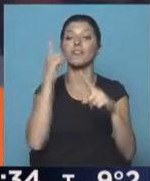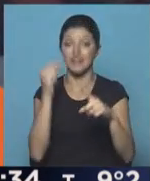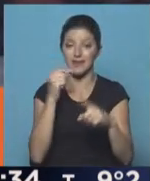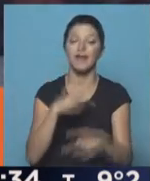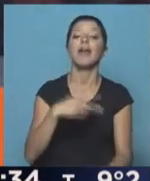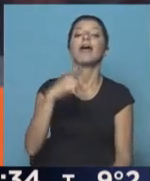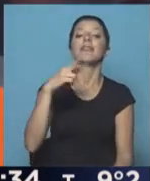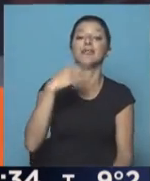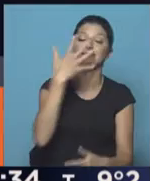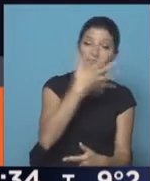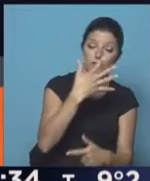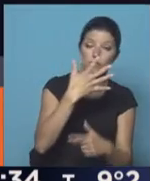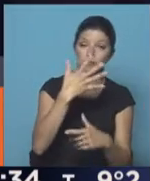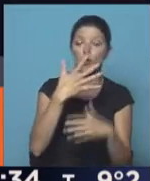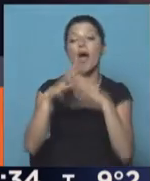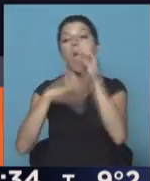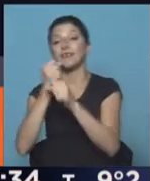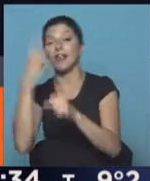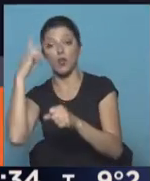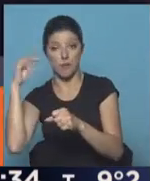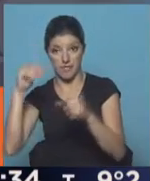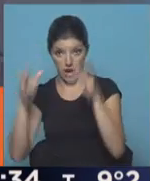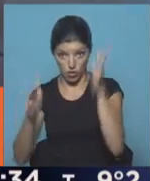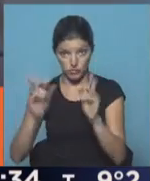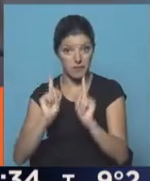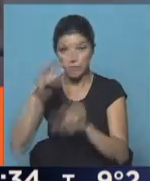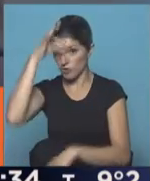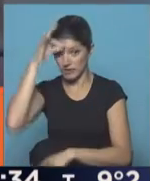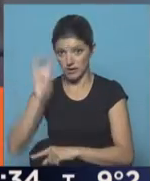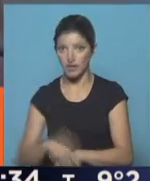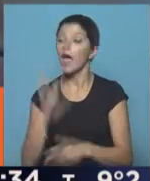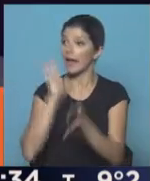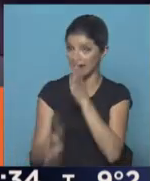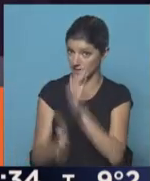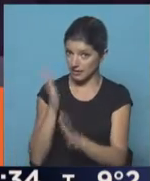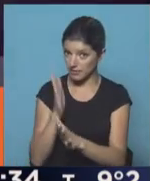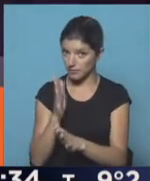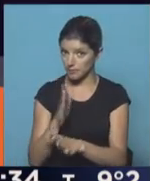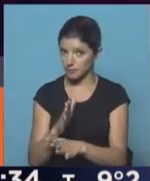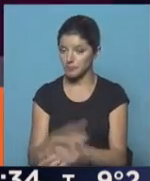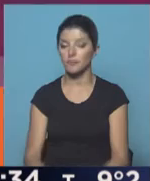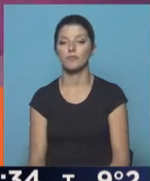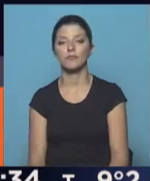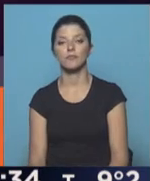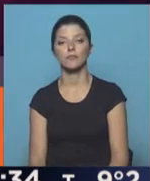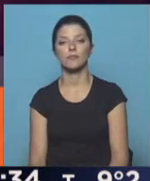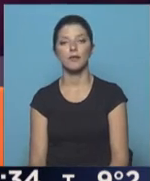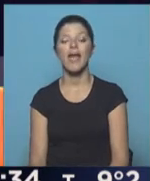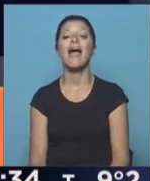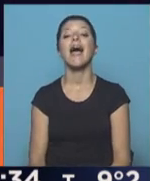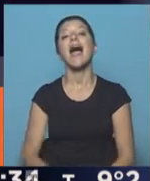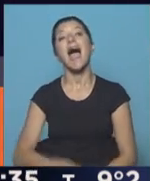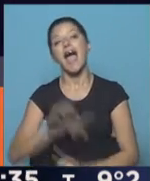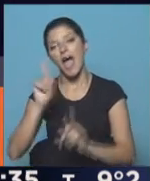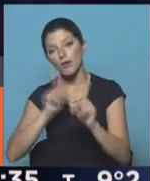19 21 horas y siempre la resina como nosotros estamos decir siempre funciones son gratuitas pues bueno las funciones tienen algunos